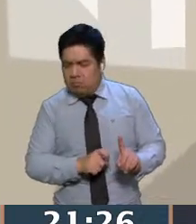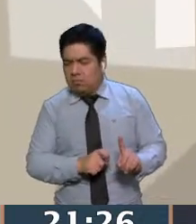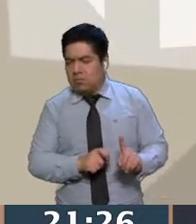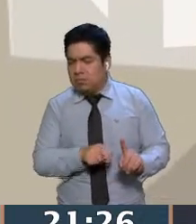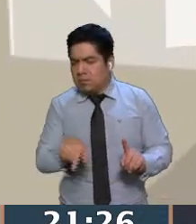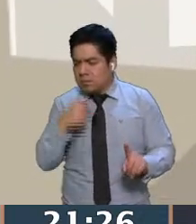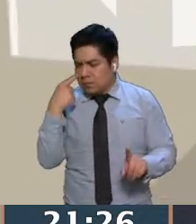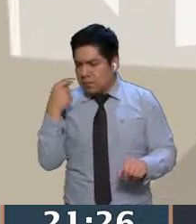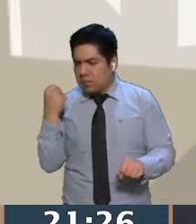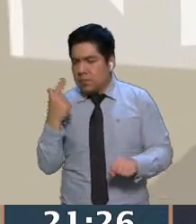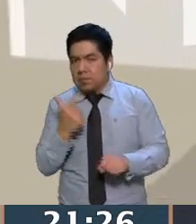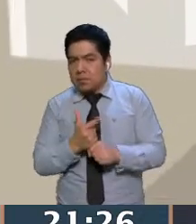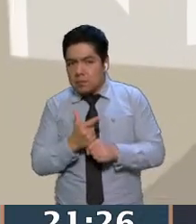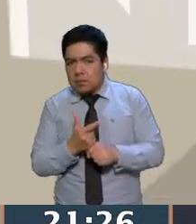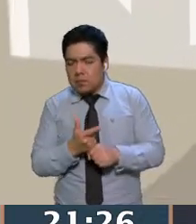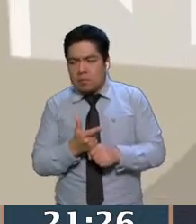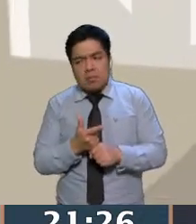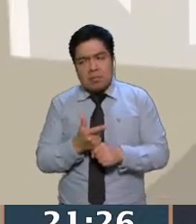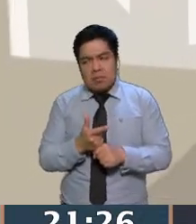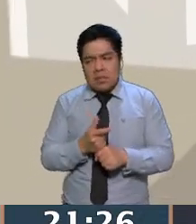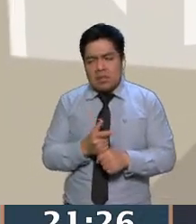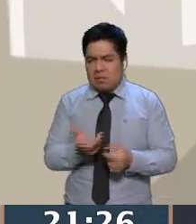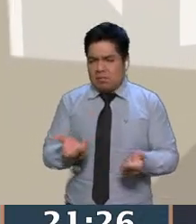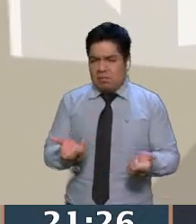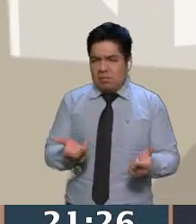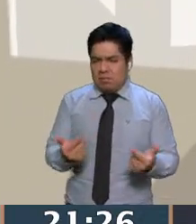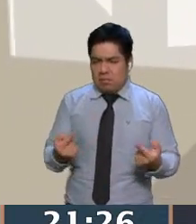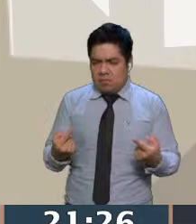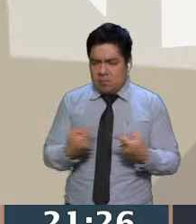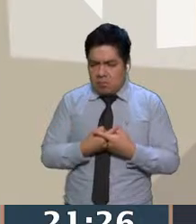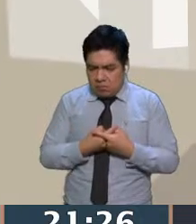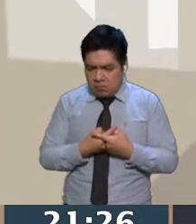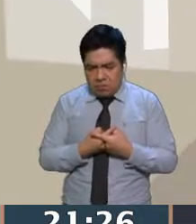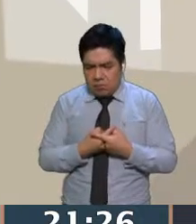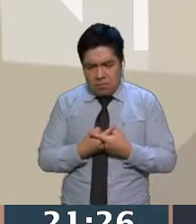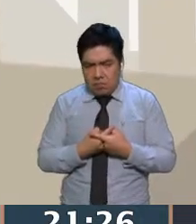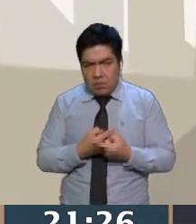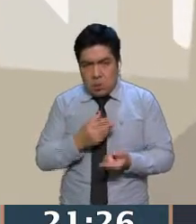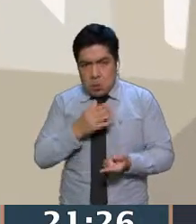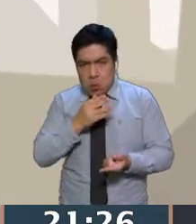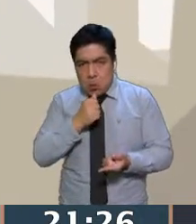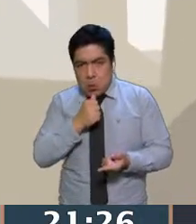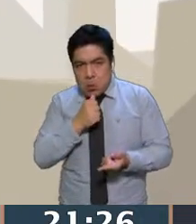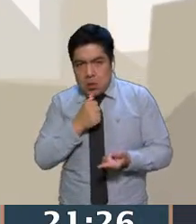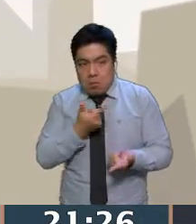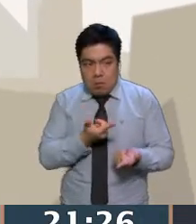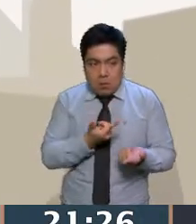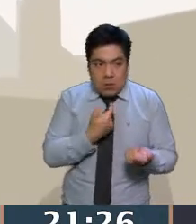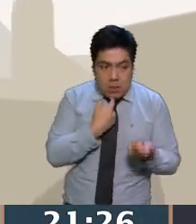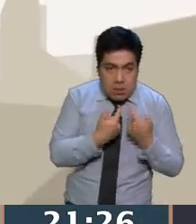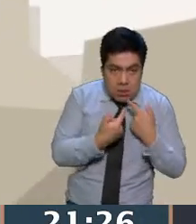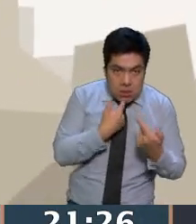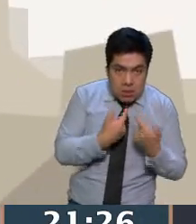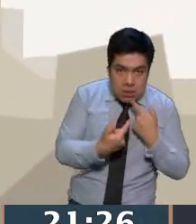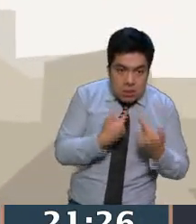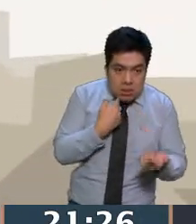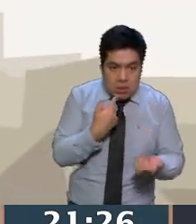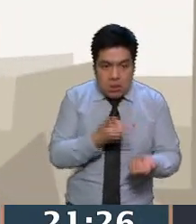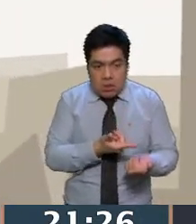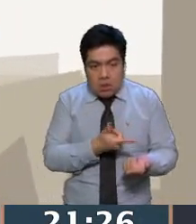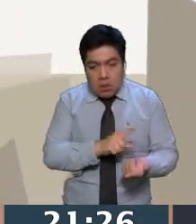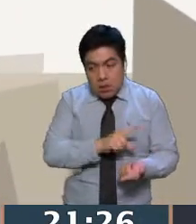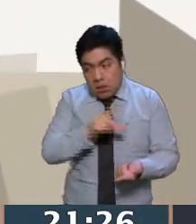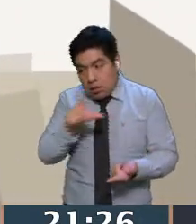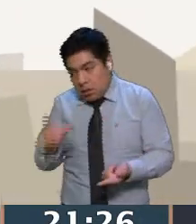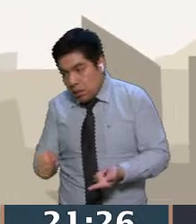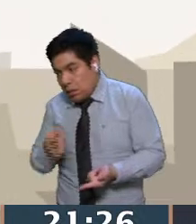momento les iban a decir que eso pues no puede ser juez y parte, o sea, no puedes estar litigando algo, entorpeciéndolo y después